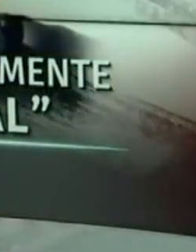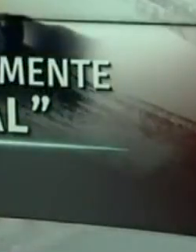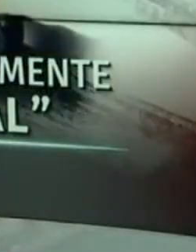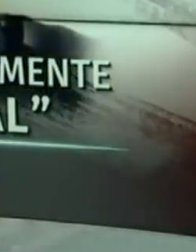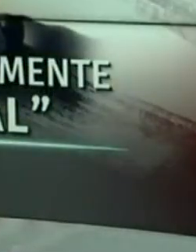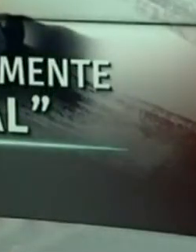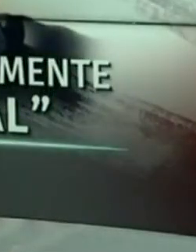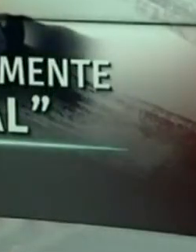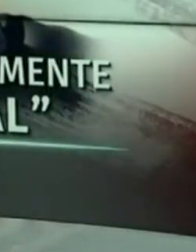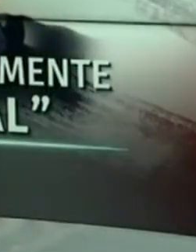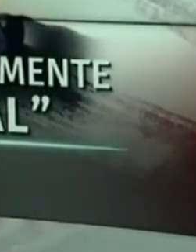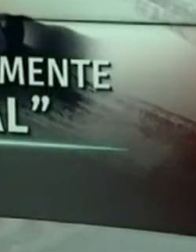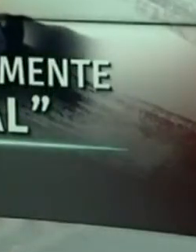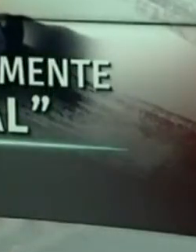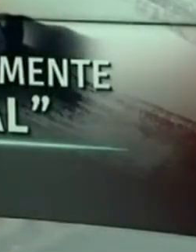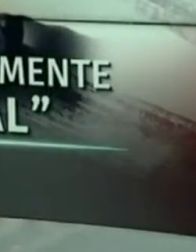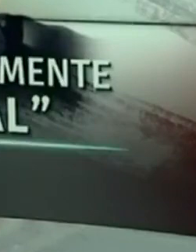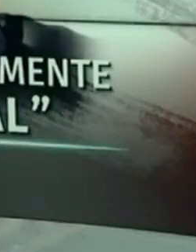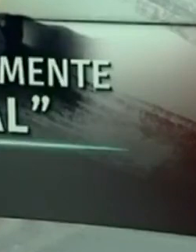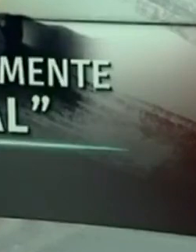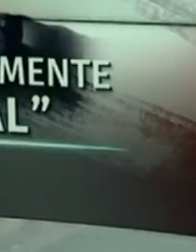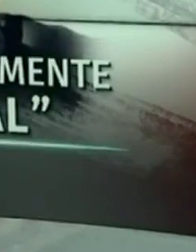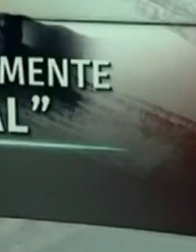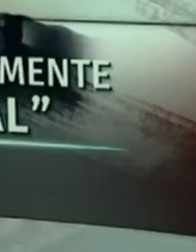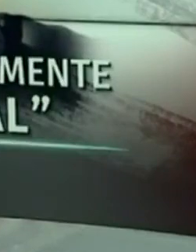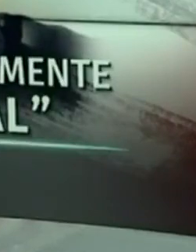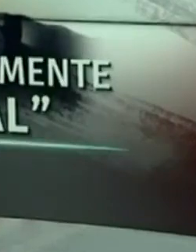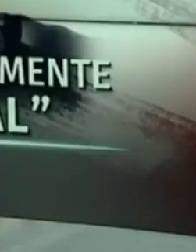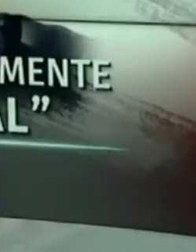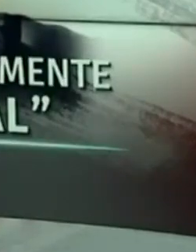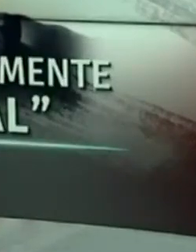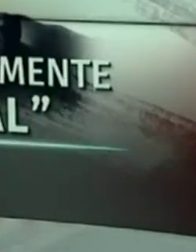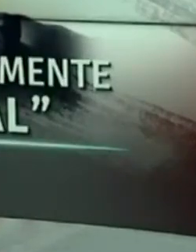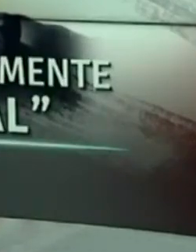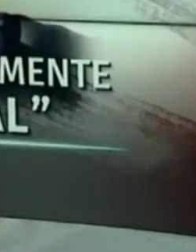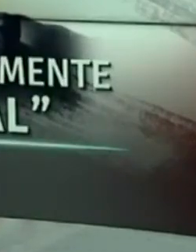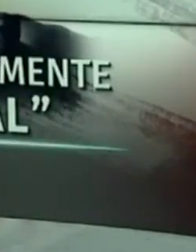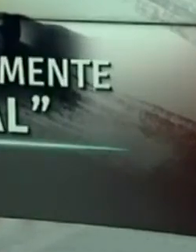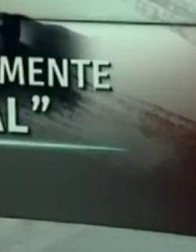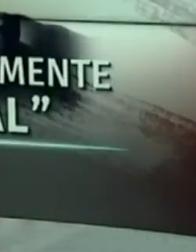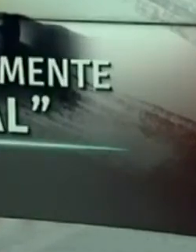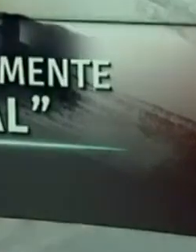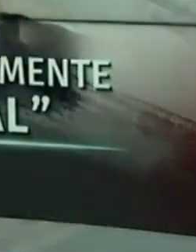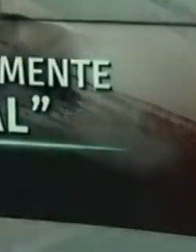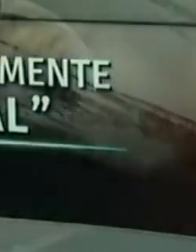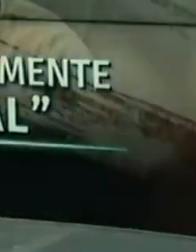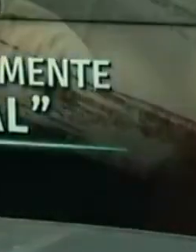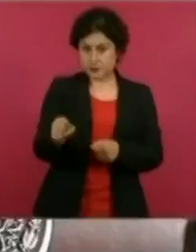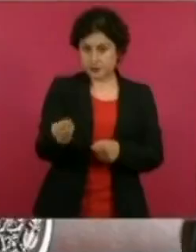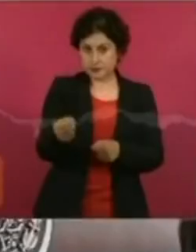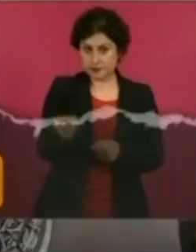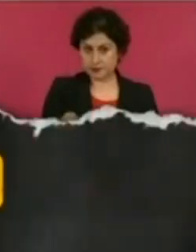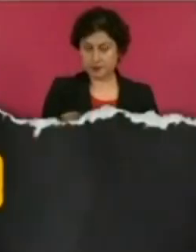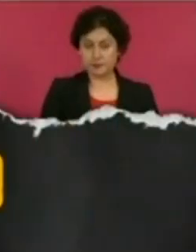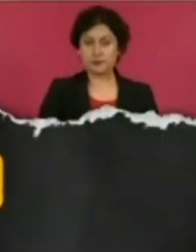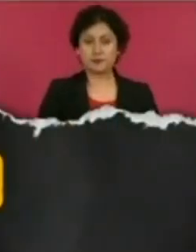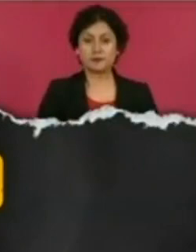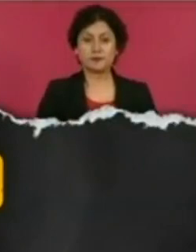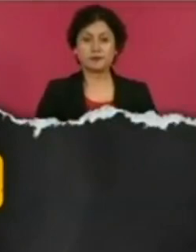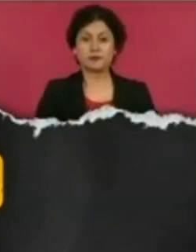días para impugnar su extradición a Estados Unidos hoy el presidente dijo que el proceso fue apegado a la ley